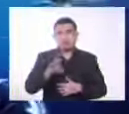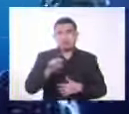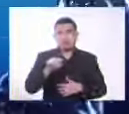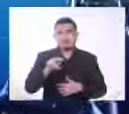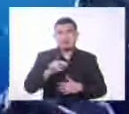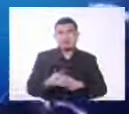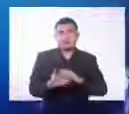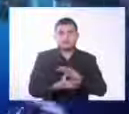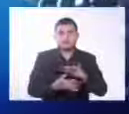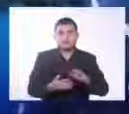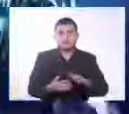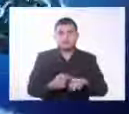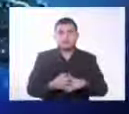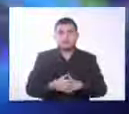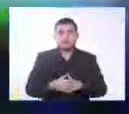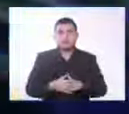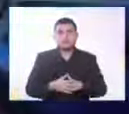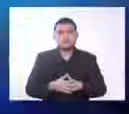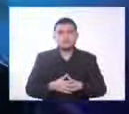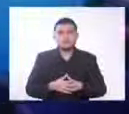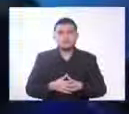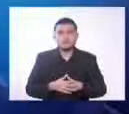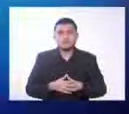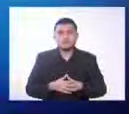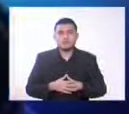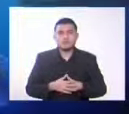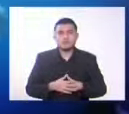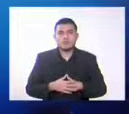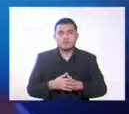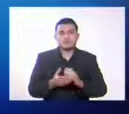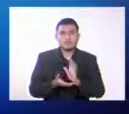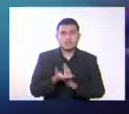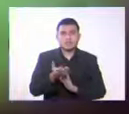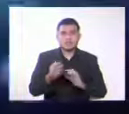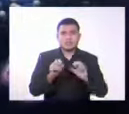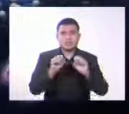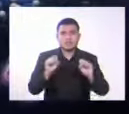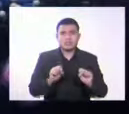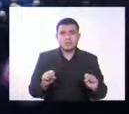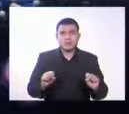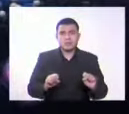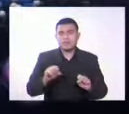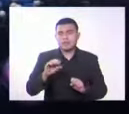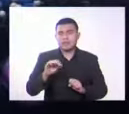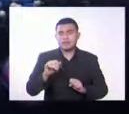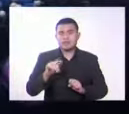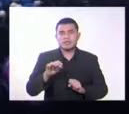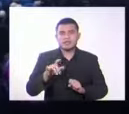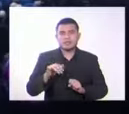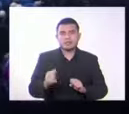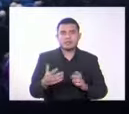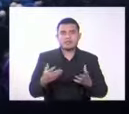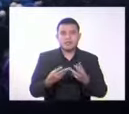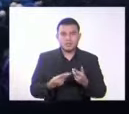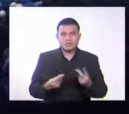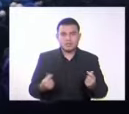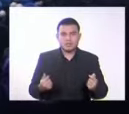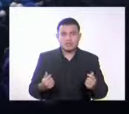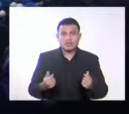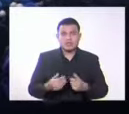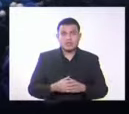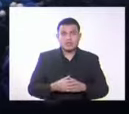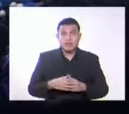del Instituto de Tecnología Venezolana para el Petróleo, se desarrollan sistemas catalíticos para aplicación de nanotecnología en